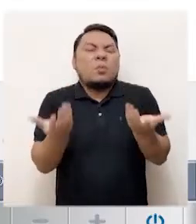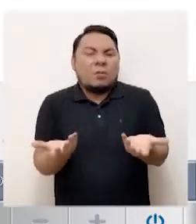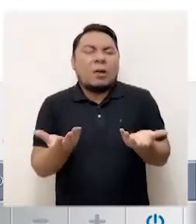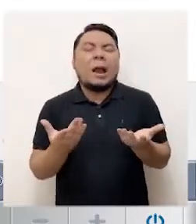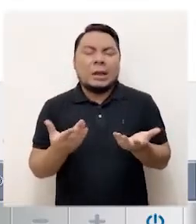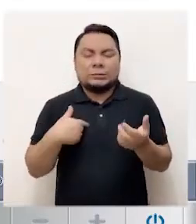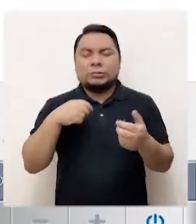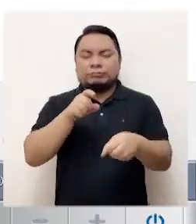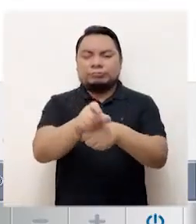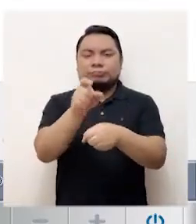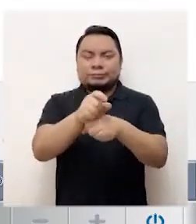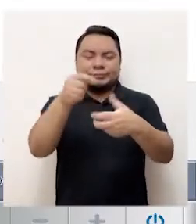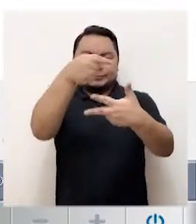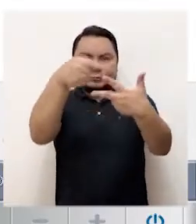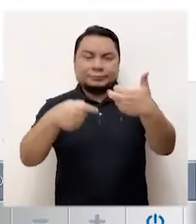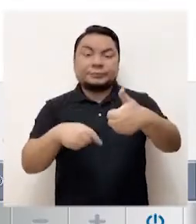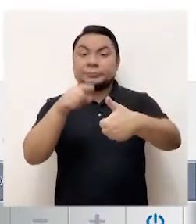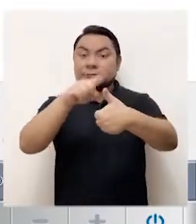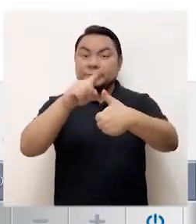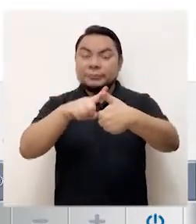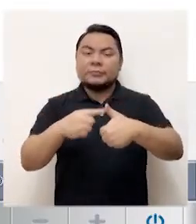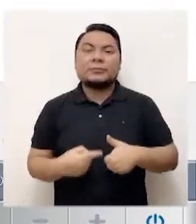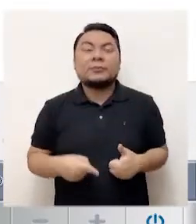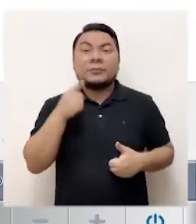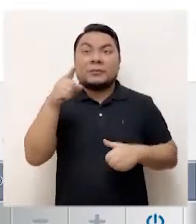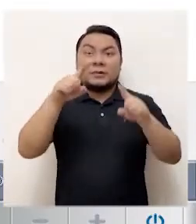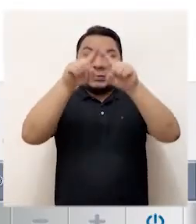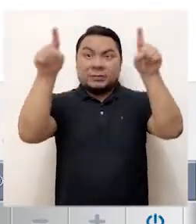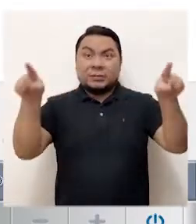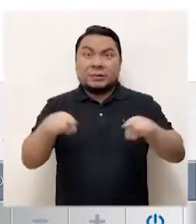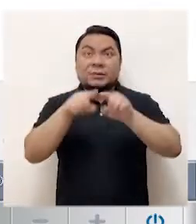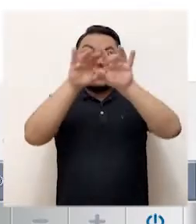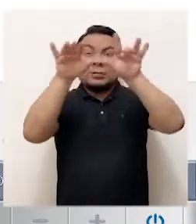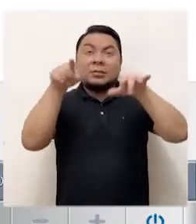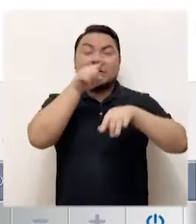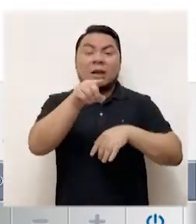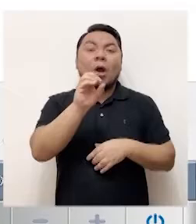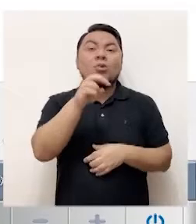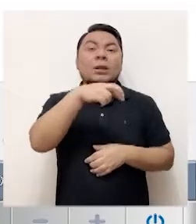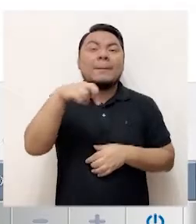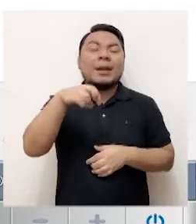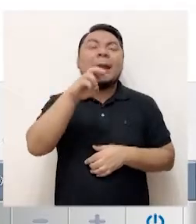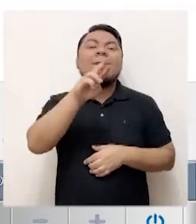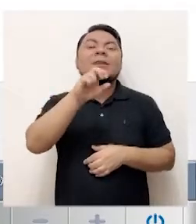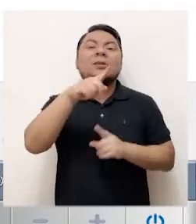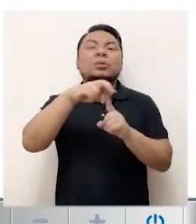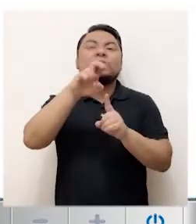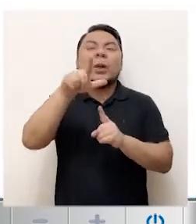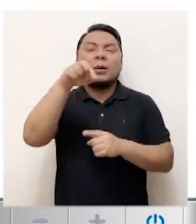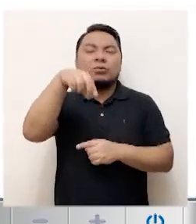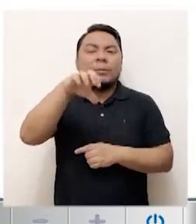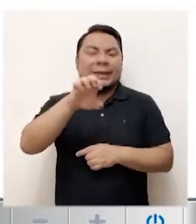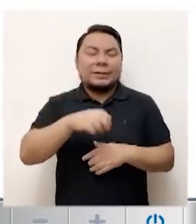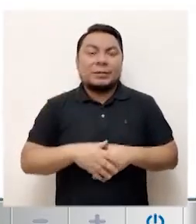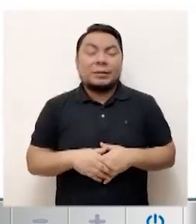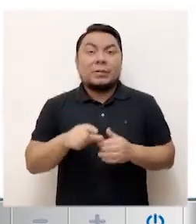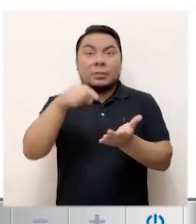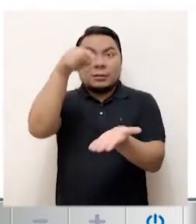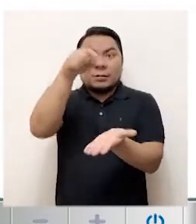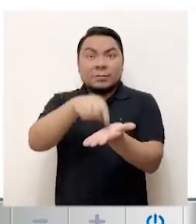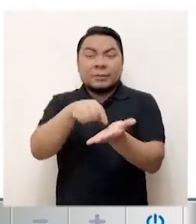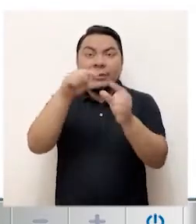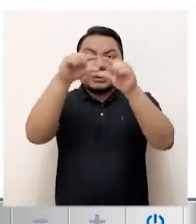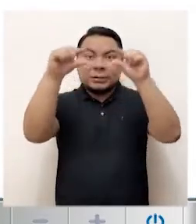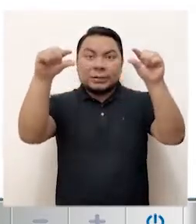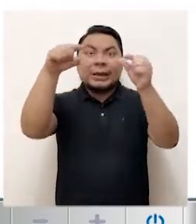realice los siguientes pasos. 1. En el navegador escriba onpvirtual.pe. Luego haga clic en